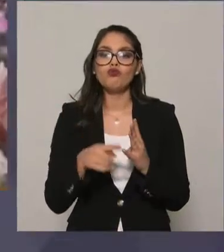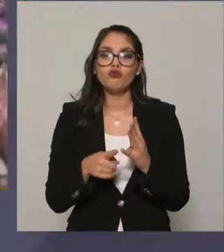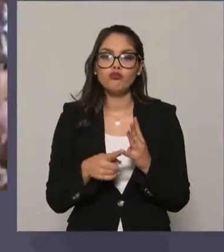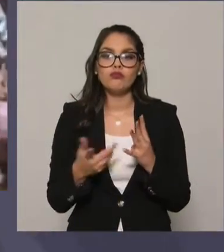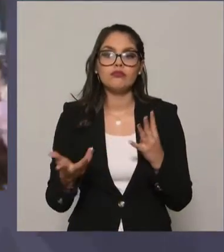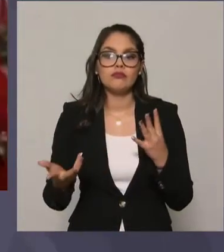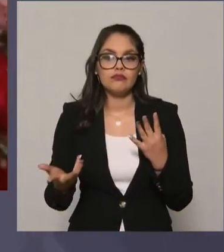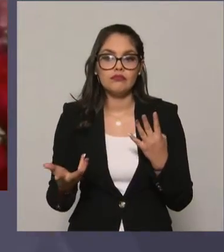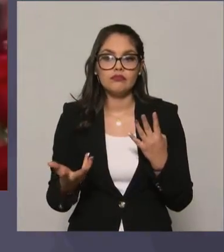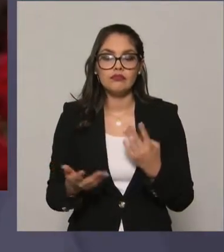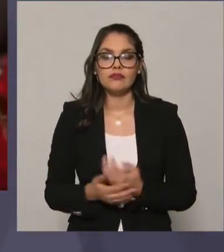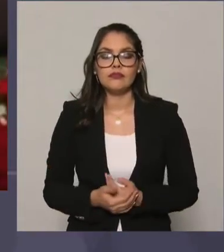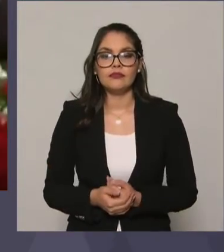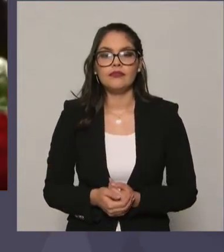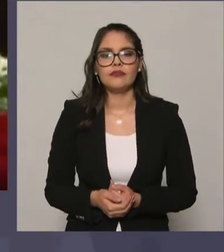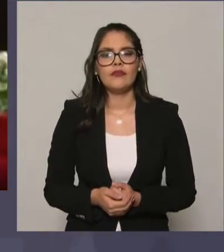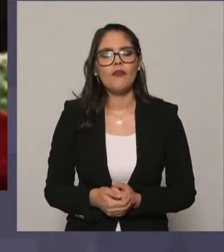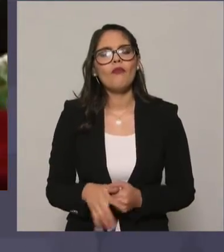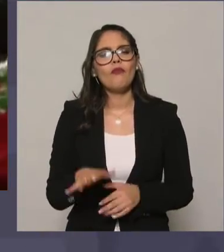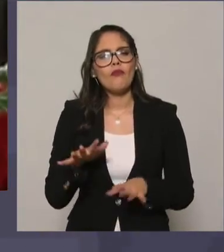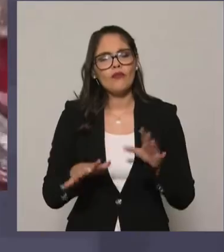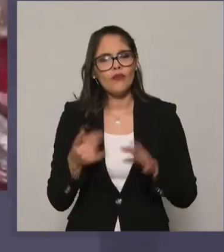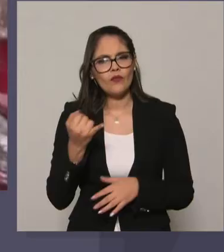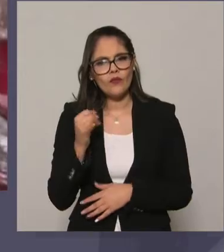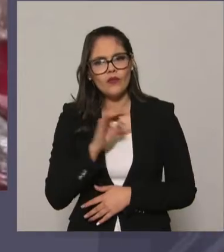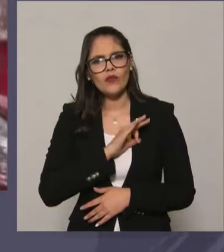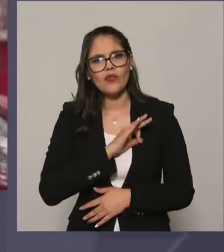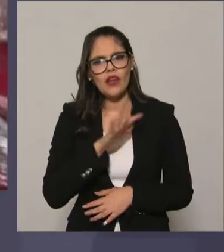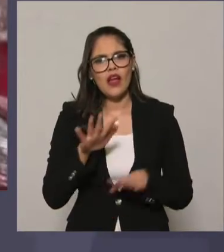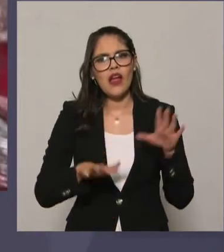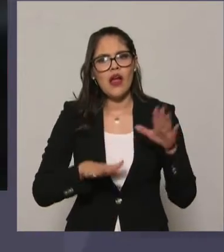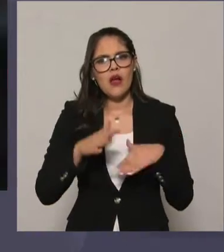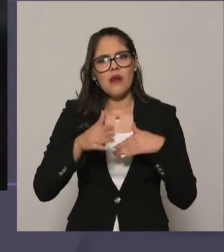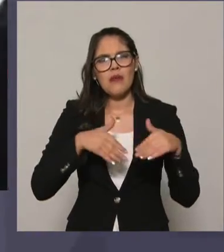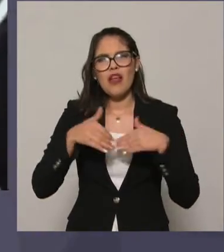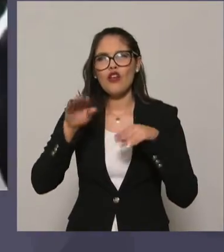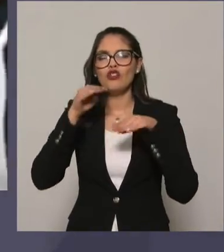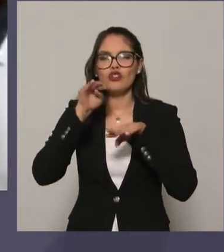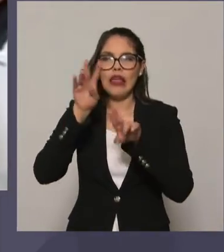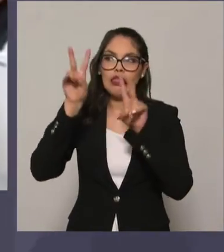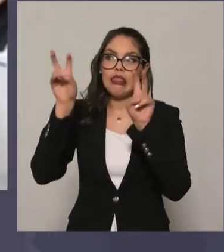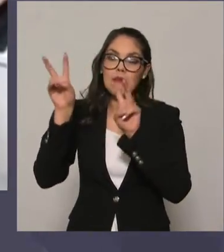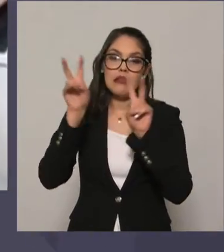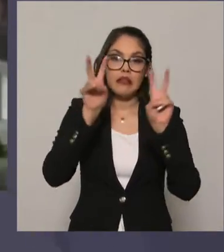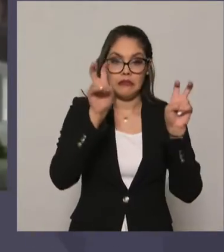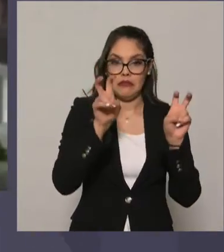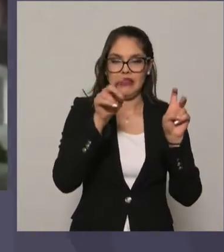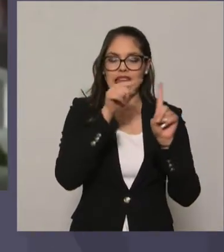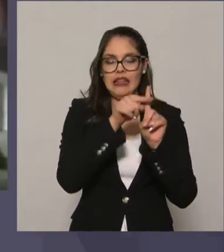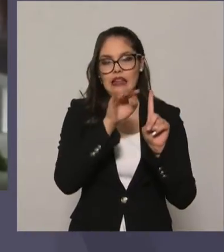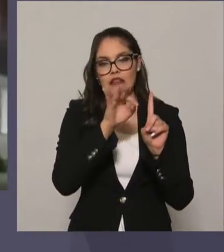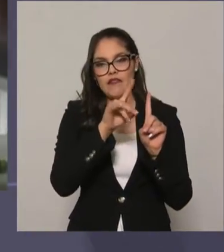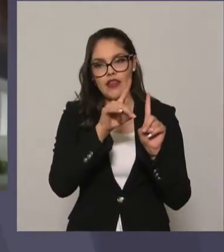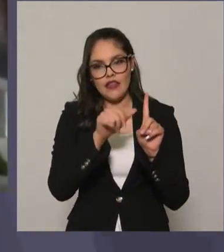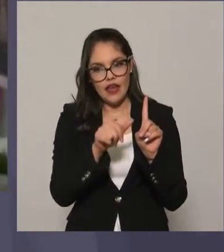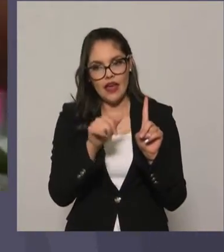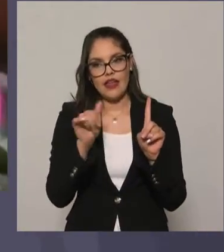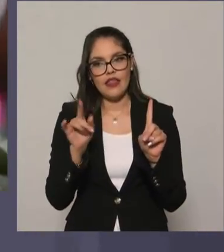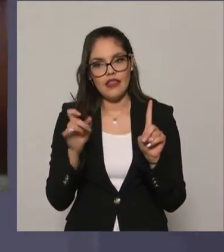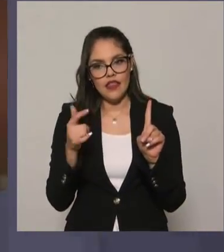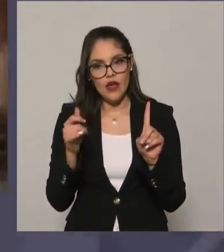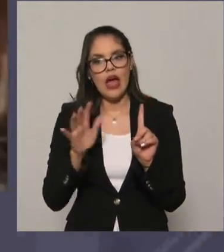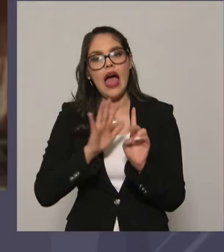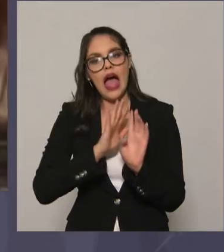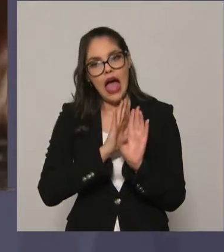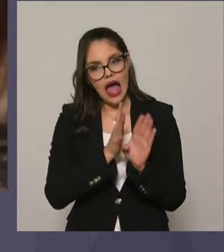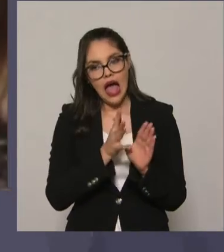sería importante? A veces también se pueden hacer recorridos temáticos. Ya hemos hablado de Frida y de Diego. Vale la pena a